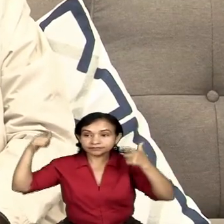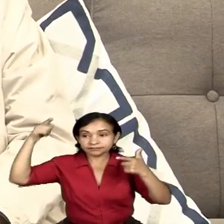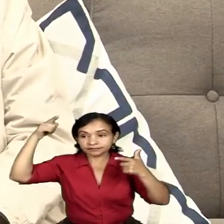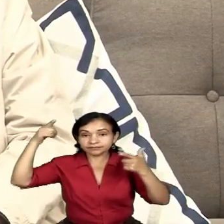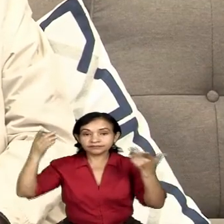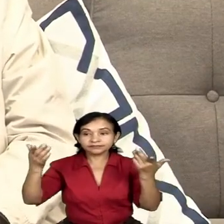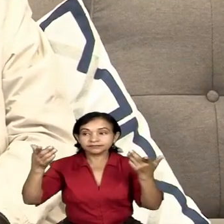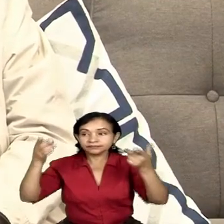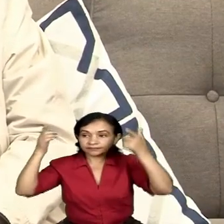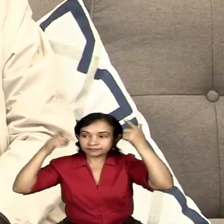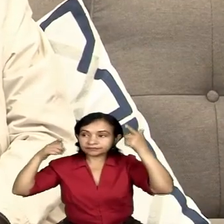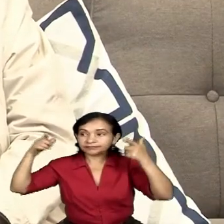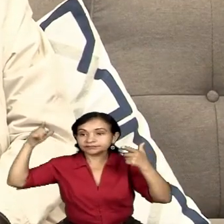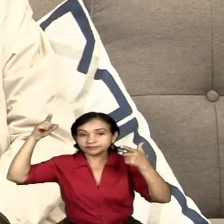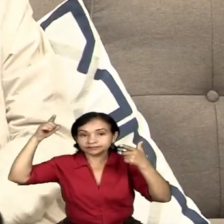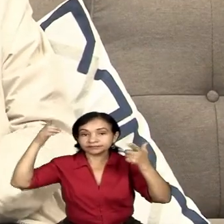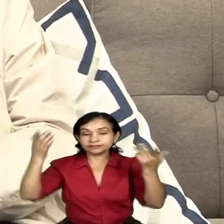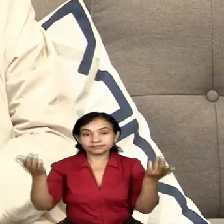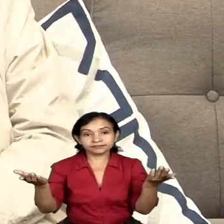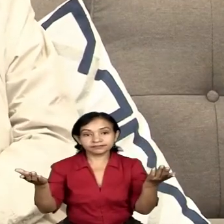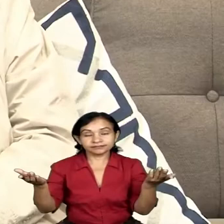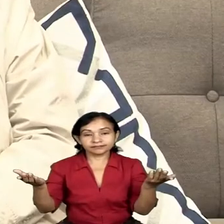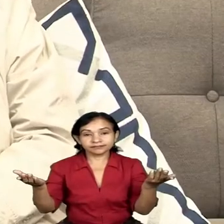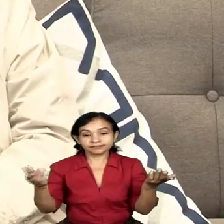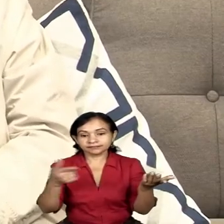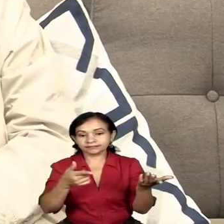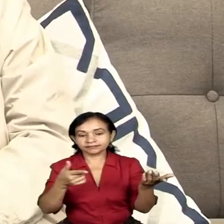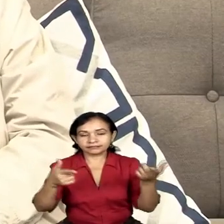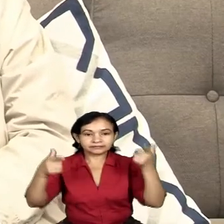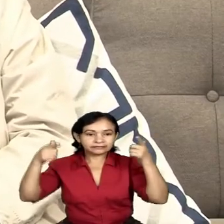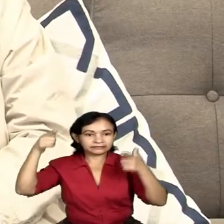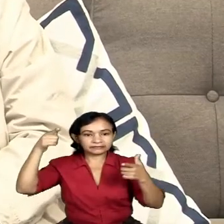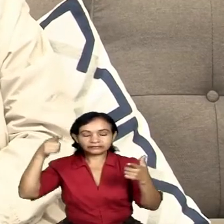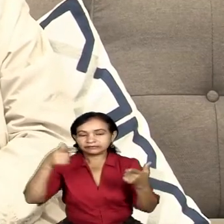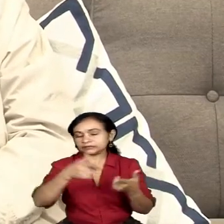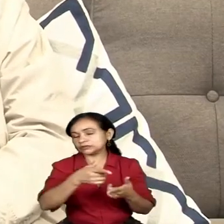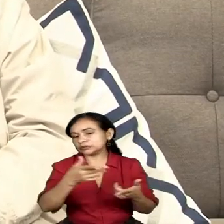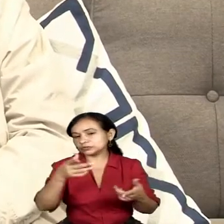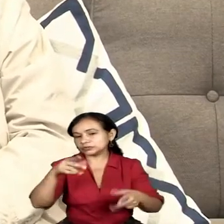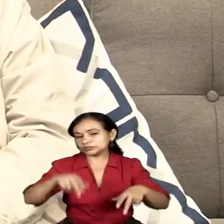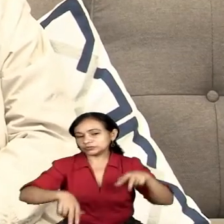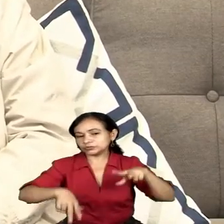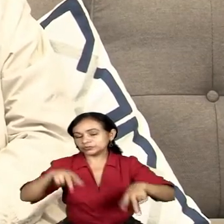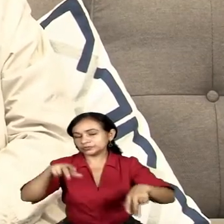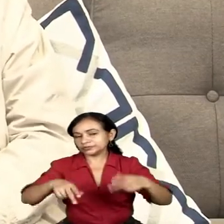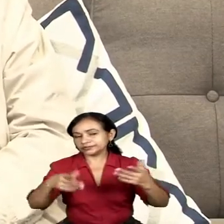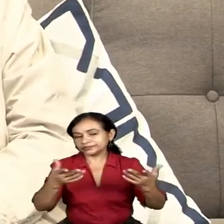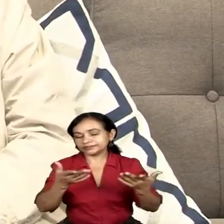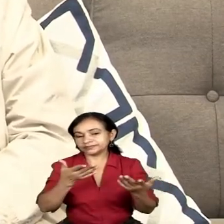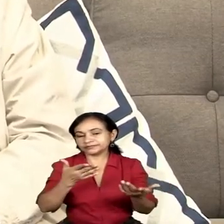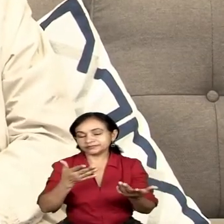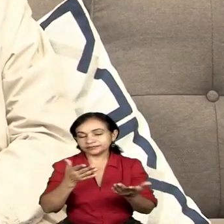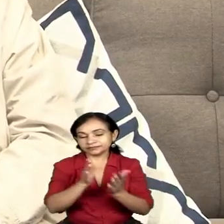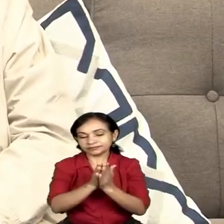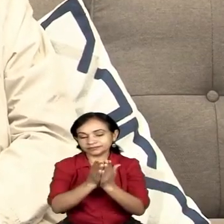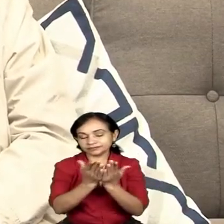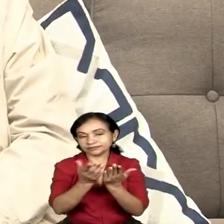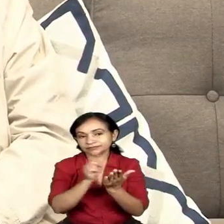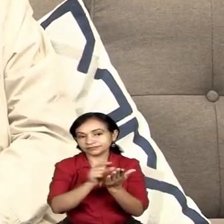régimen de Somoza, era un calvario de la Segovia, como lo escribió en su libro.